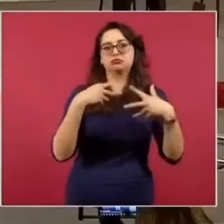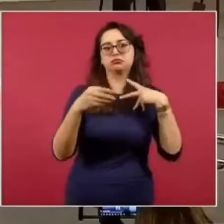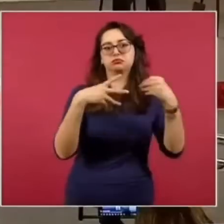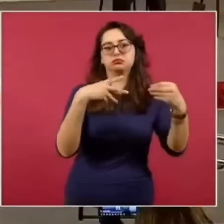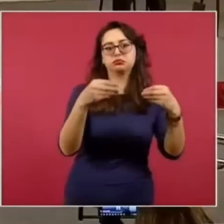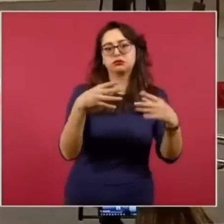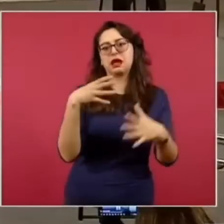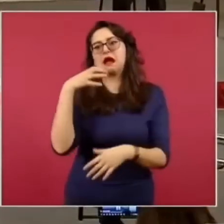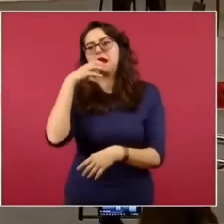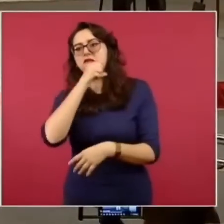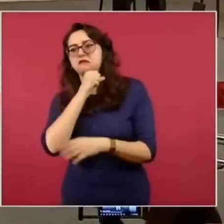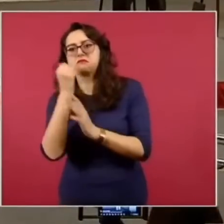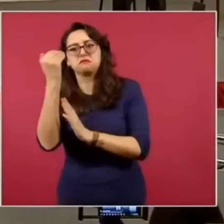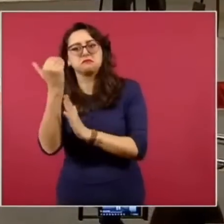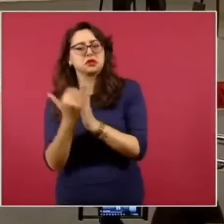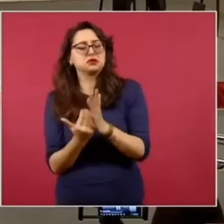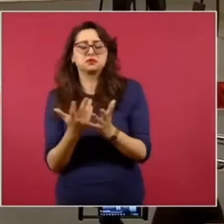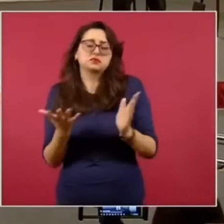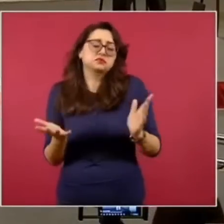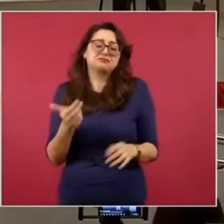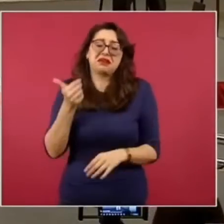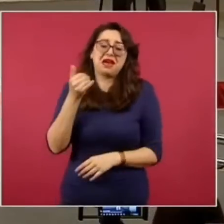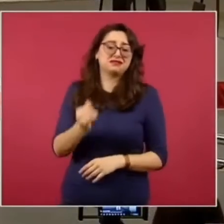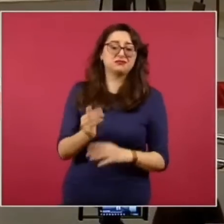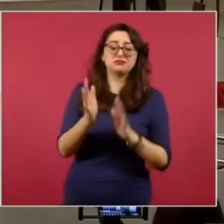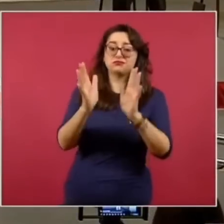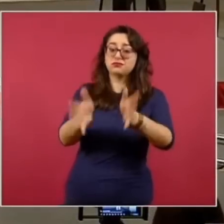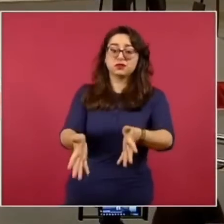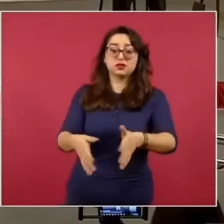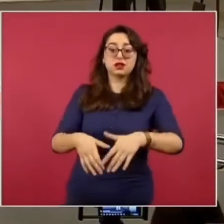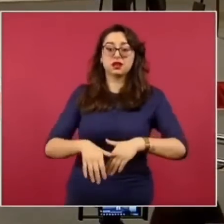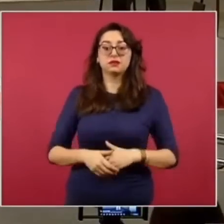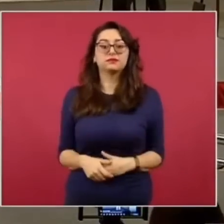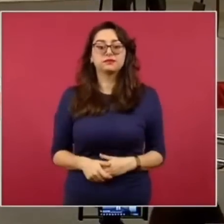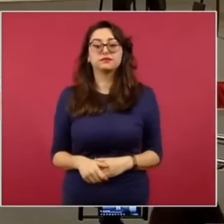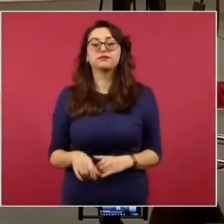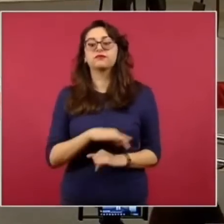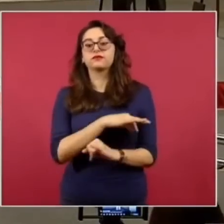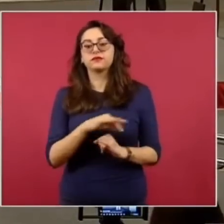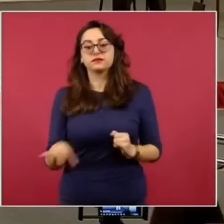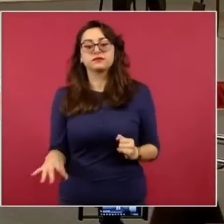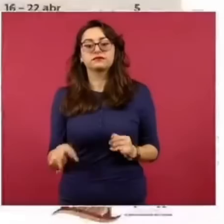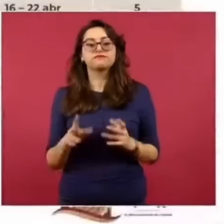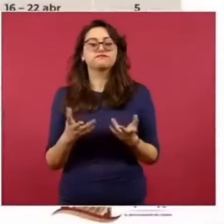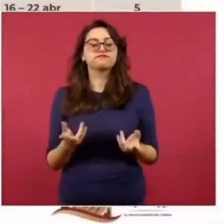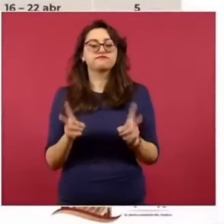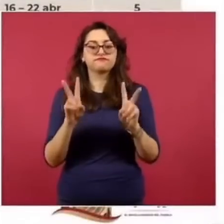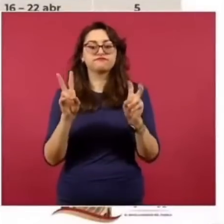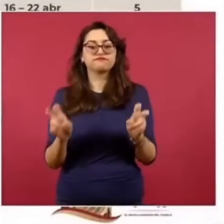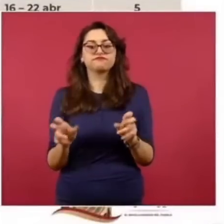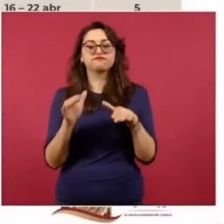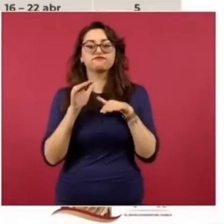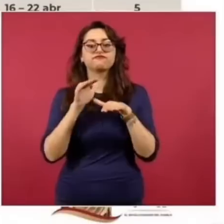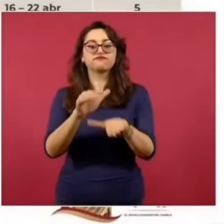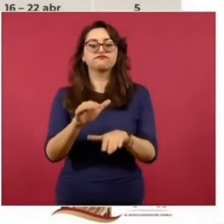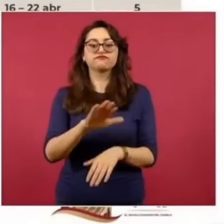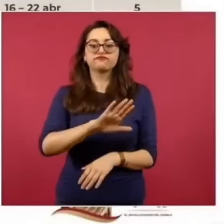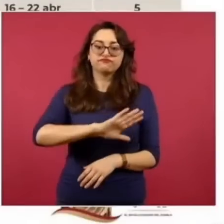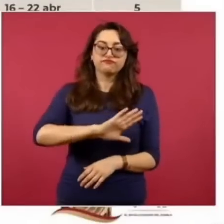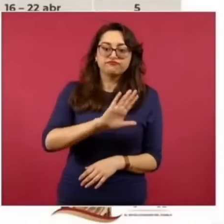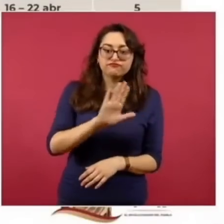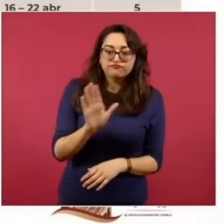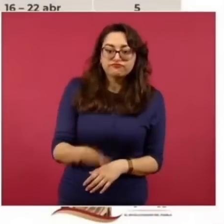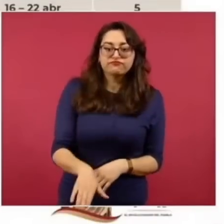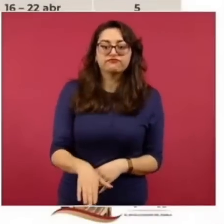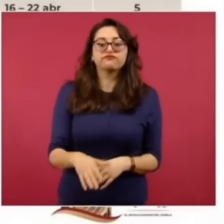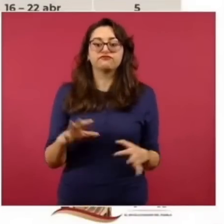calor. Finalmente, el indicador de mortalidad, que es un indicador muy trascendente. Aquí sí es el caso de defunciones que